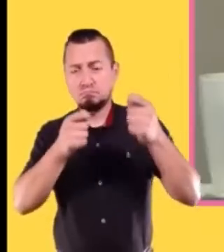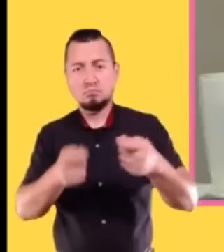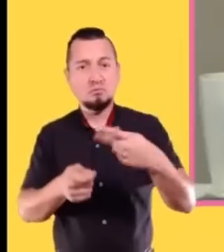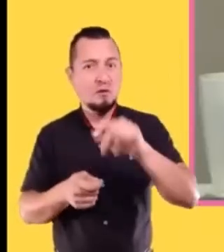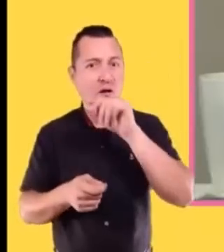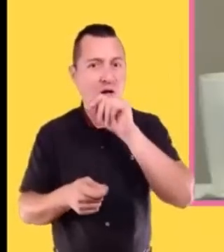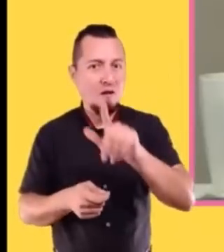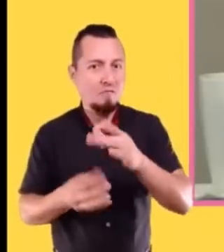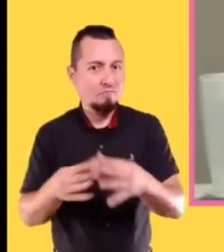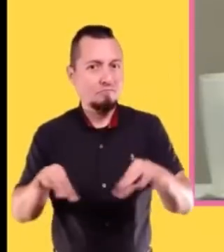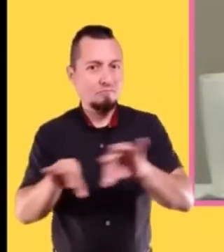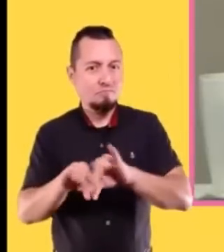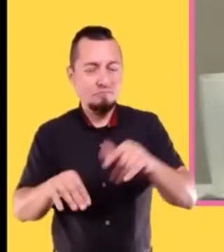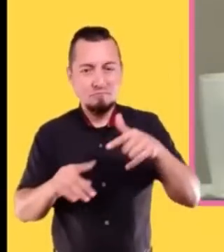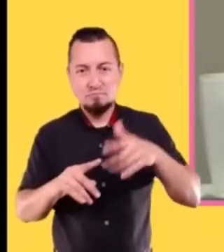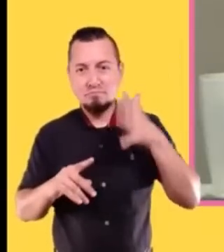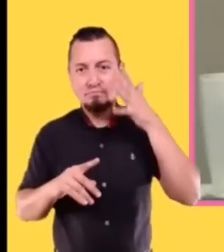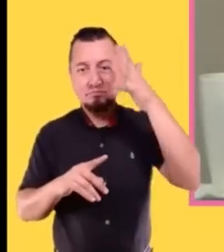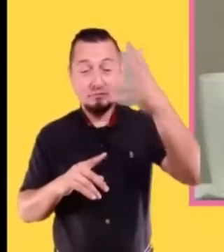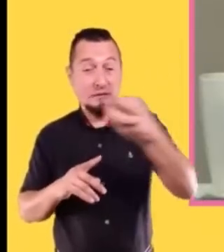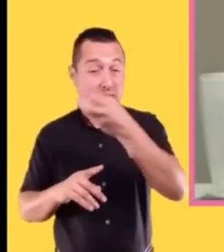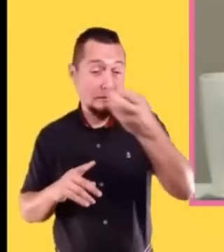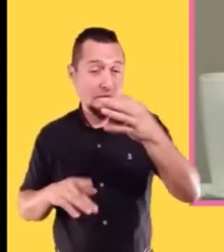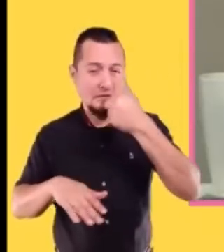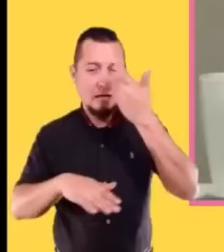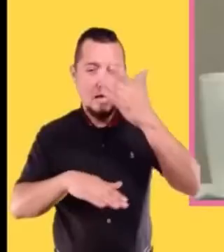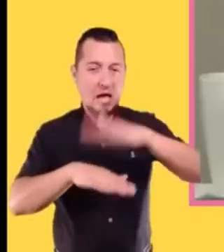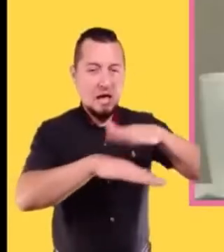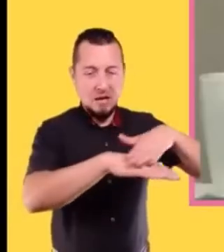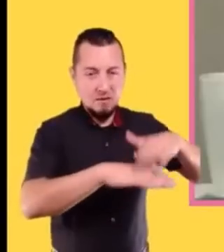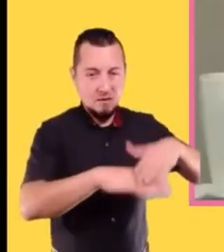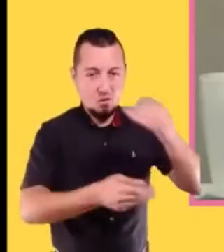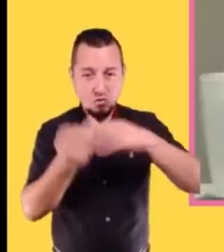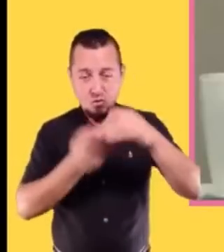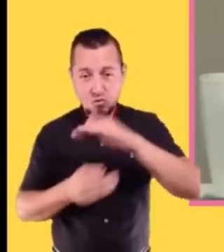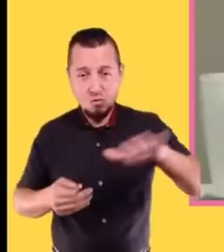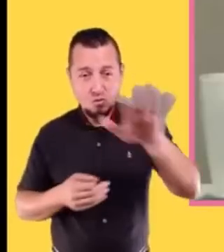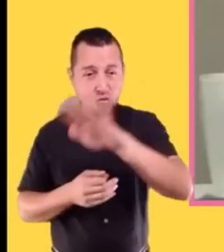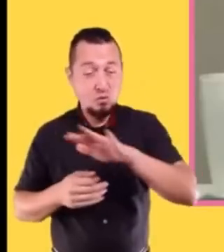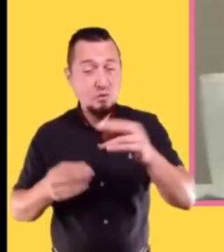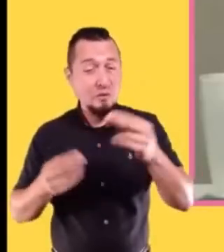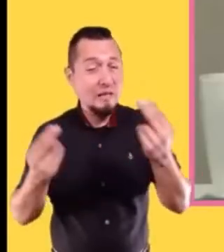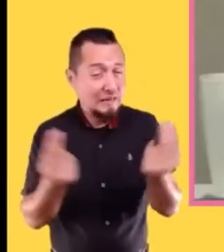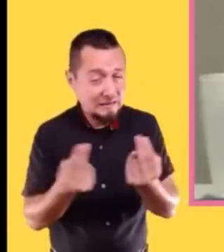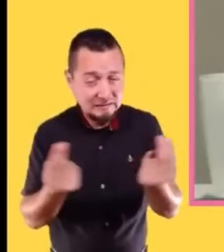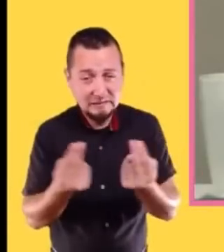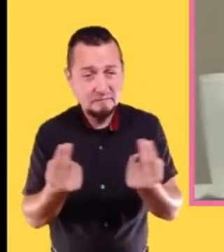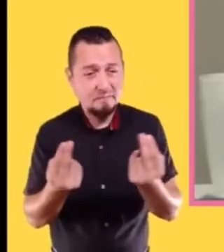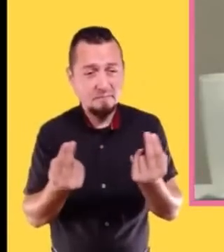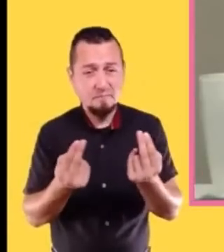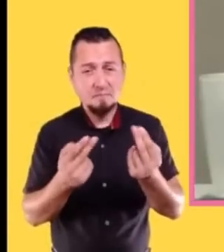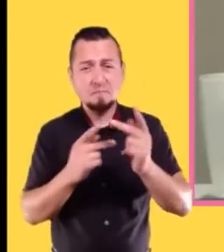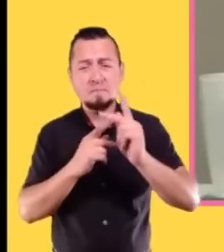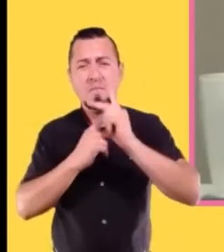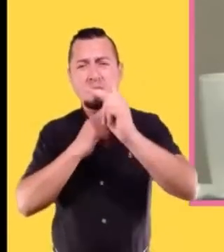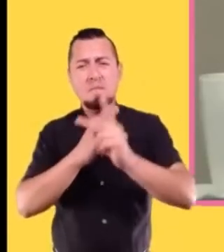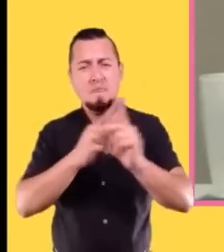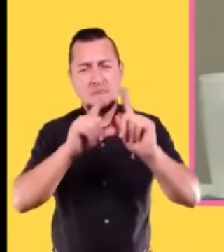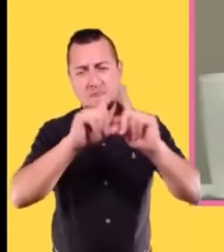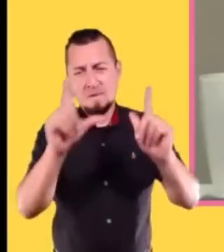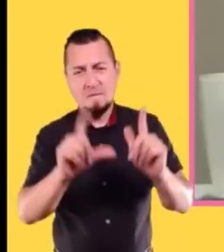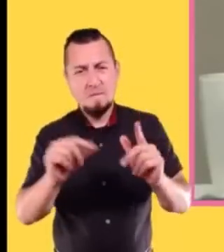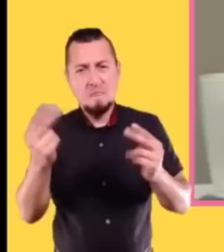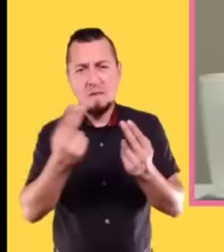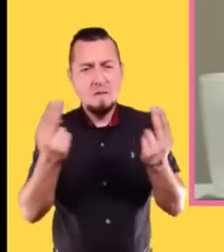eso, este es el mensaje que queremos dar. Necesitamos como país salirnos de esta